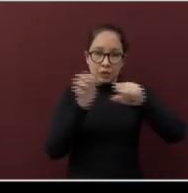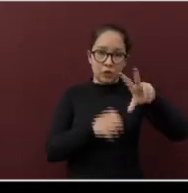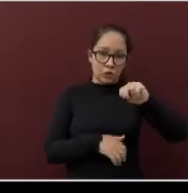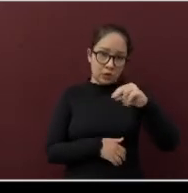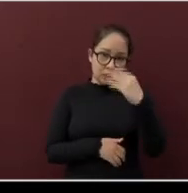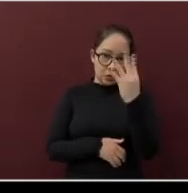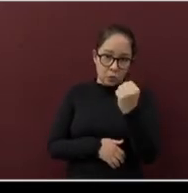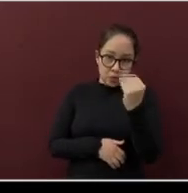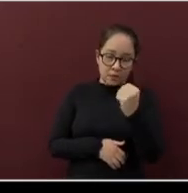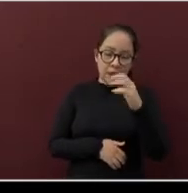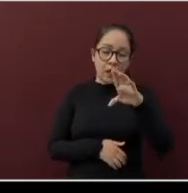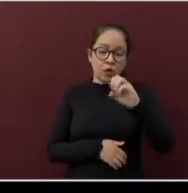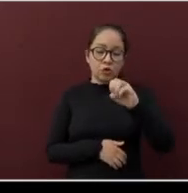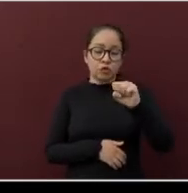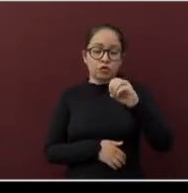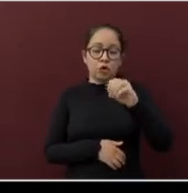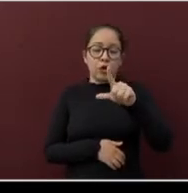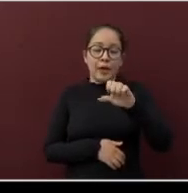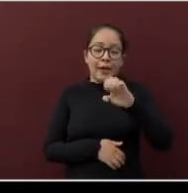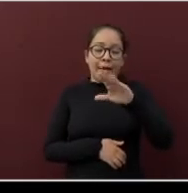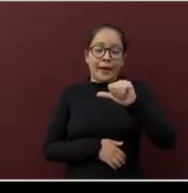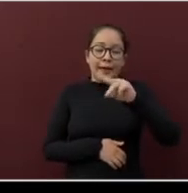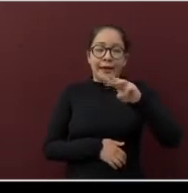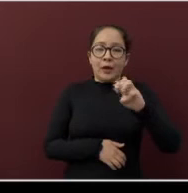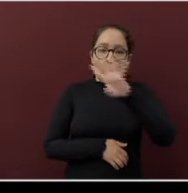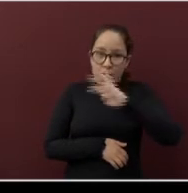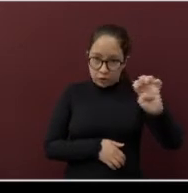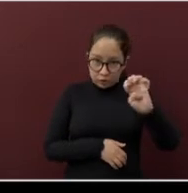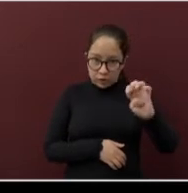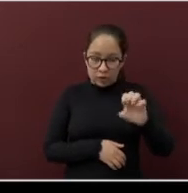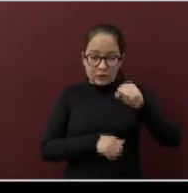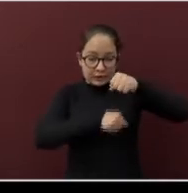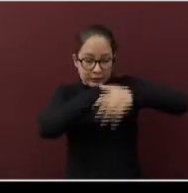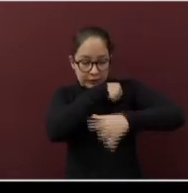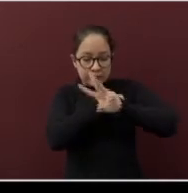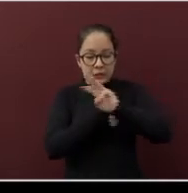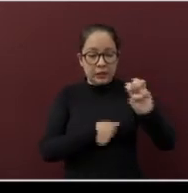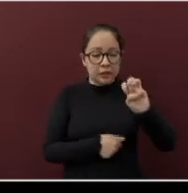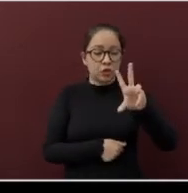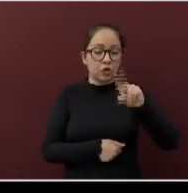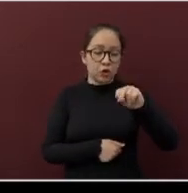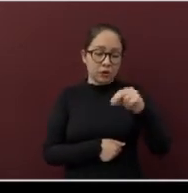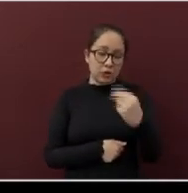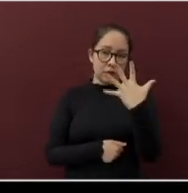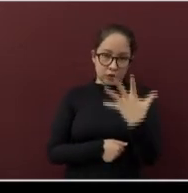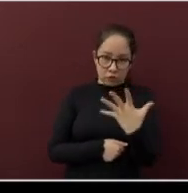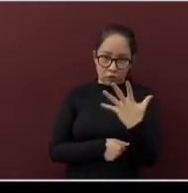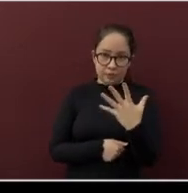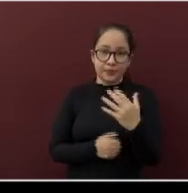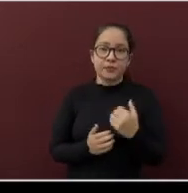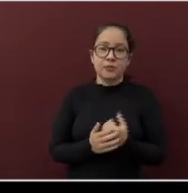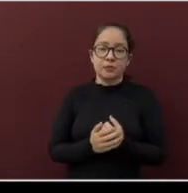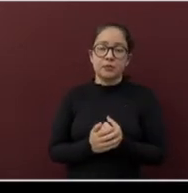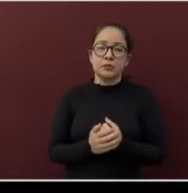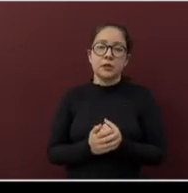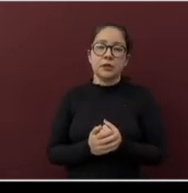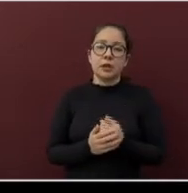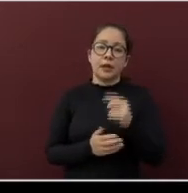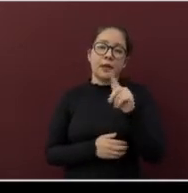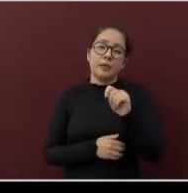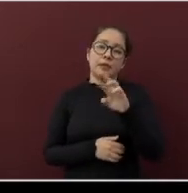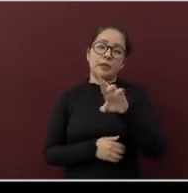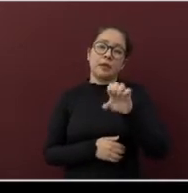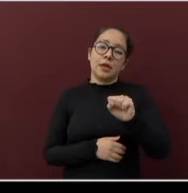y cosoleacaque 400 san andrés tuxtla 385 ahora tres